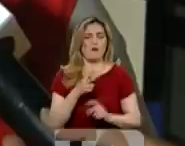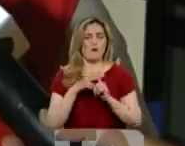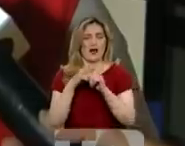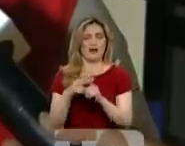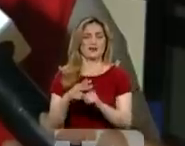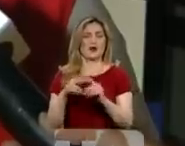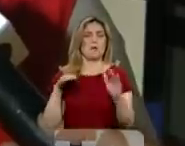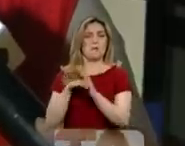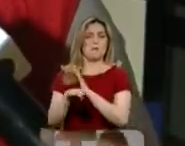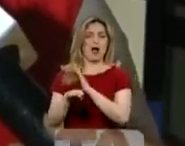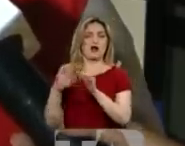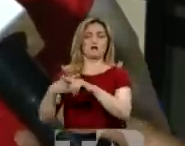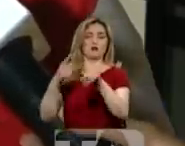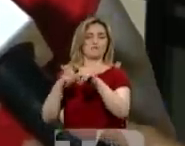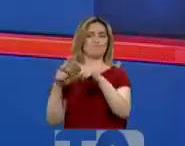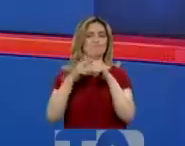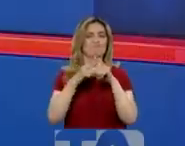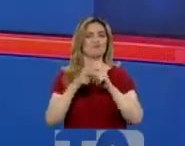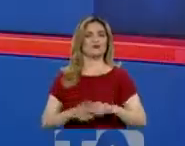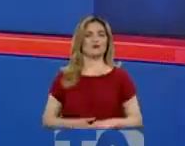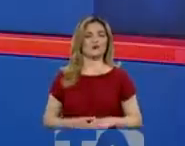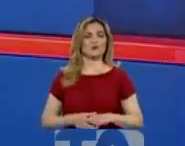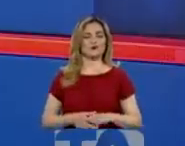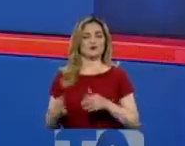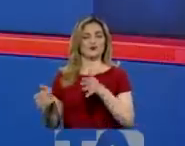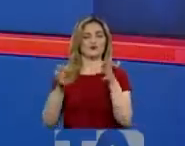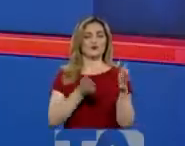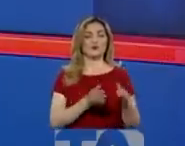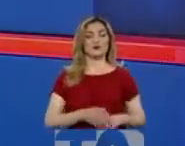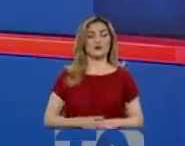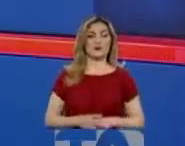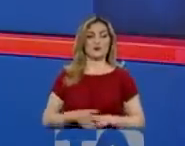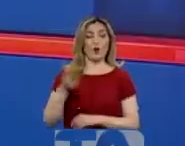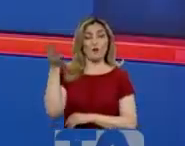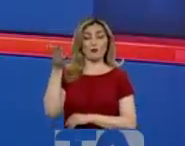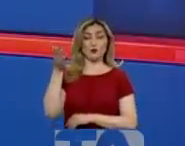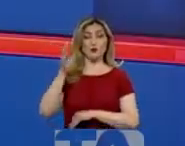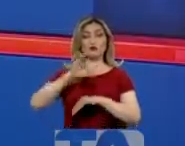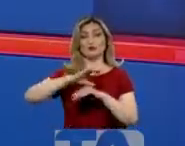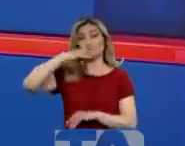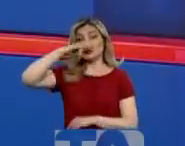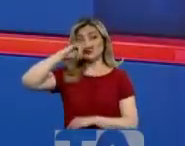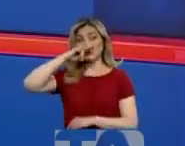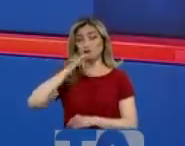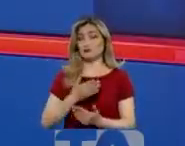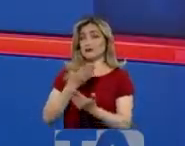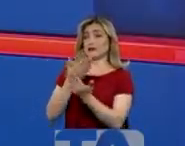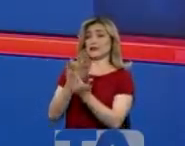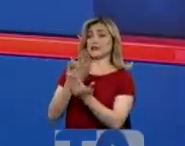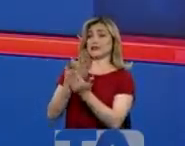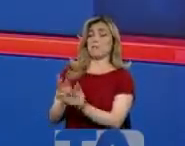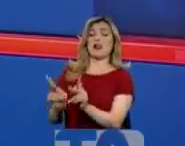voluntad por parte de la banca multilateral en otros temas docentes de centros infantiles se entregaron protocolos